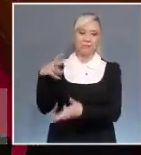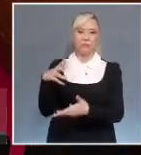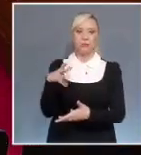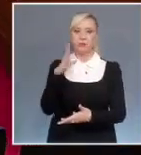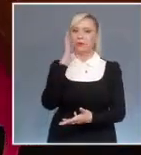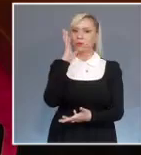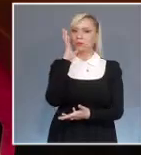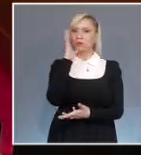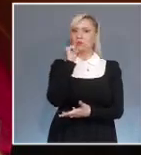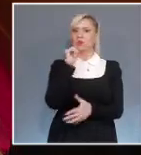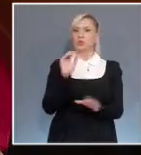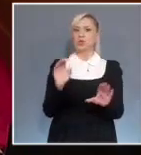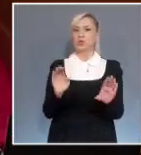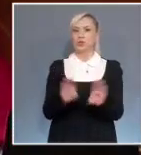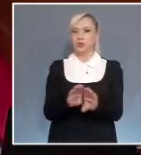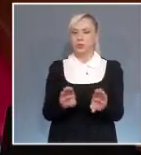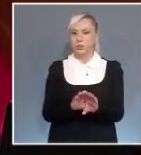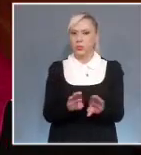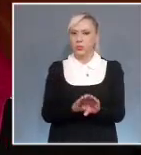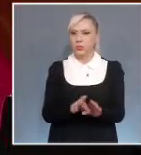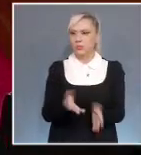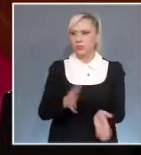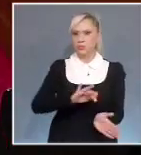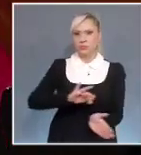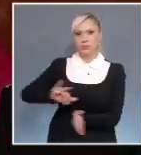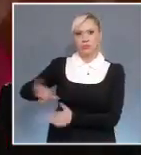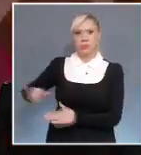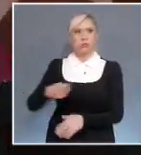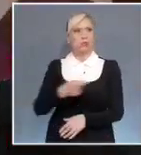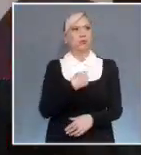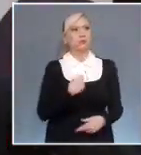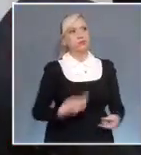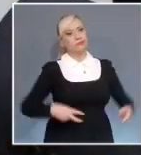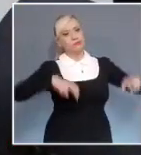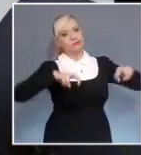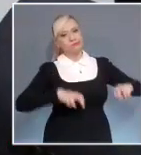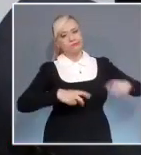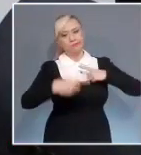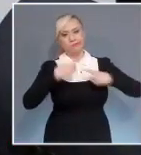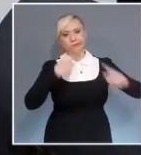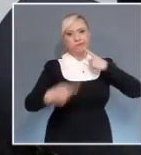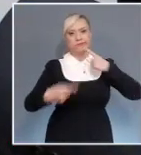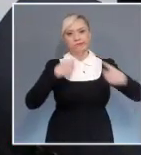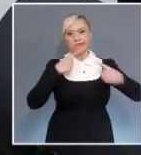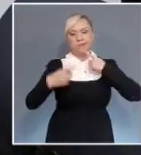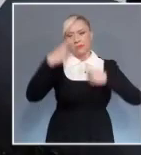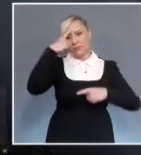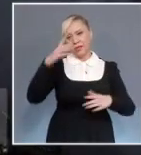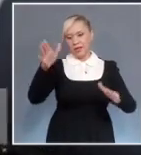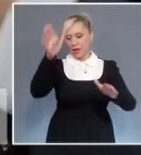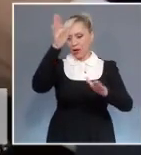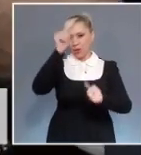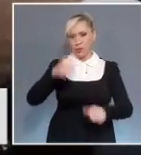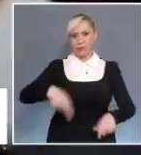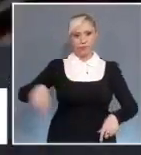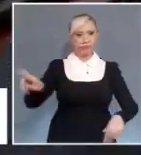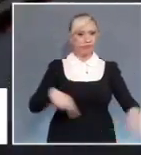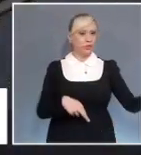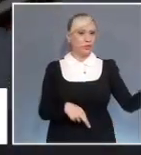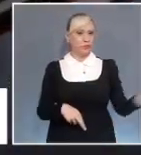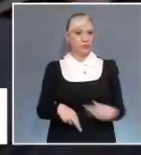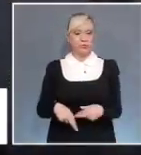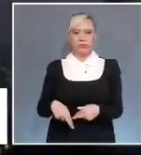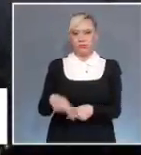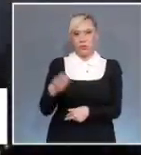la etapa conciliatoria prejudicial prevista en la Ley Federal del Trabajo. La Sala recordó que la etapa de